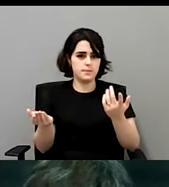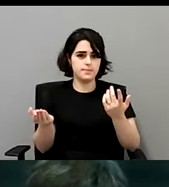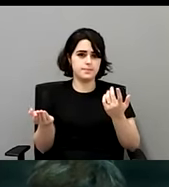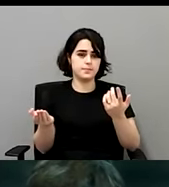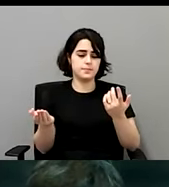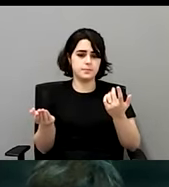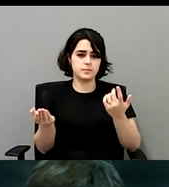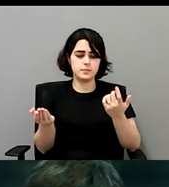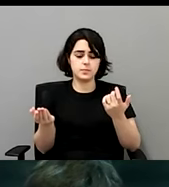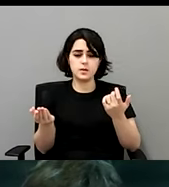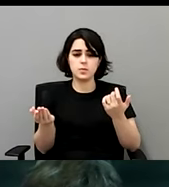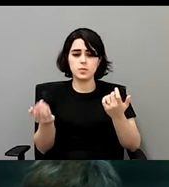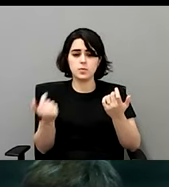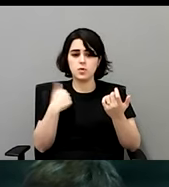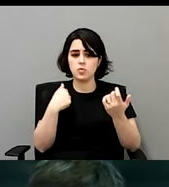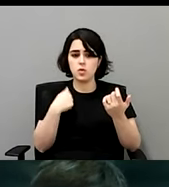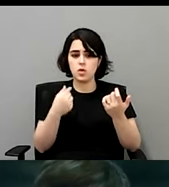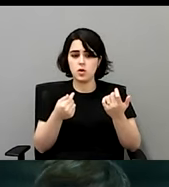Galicia, donde yo vivo,